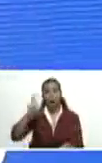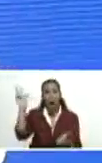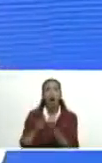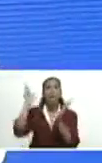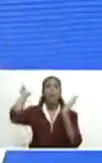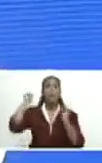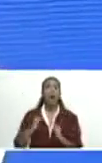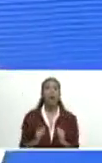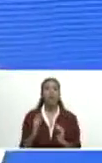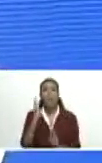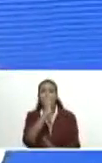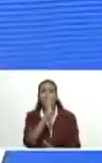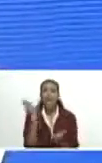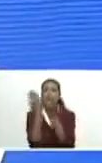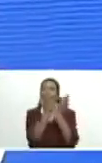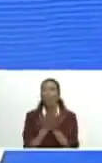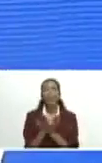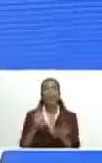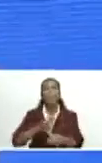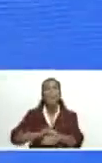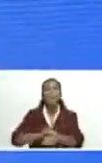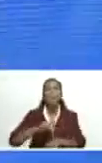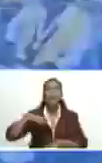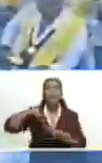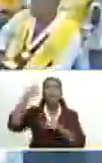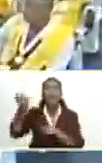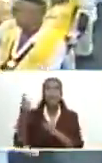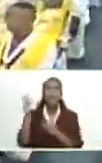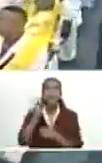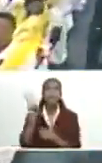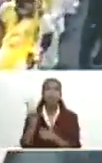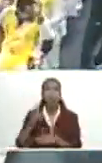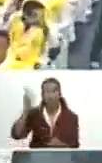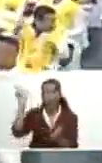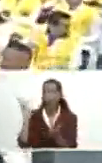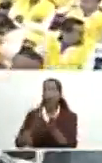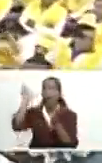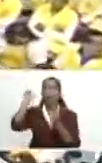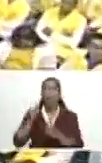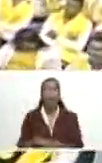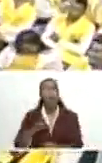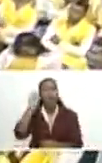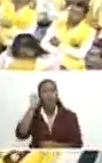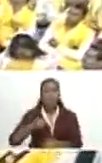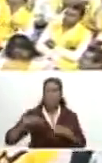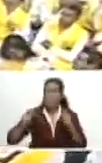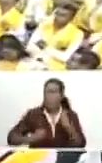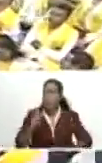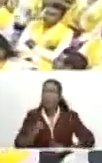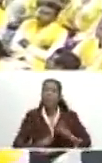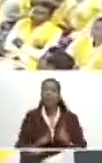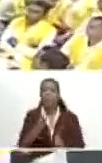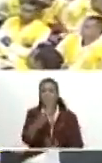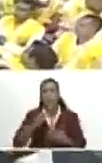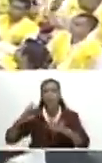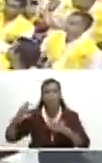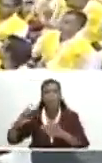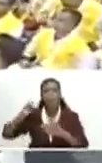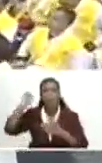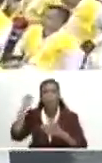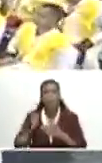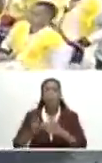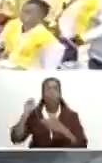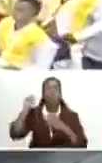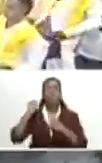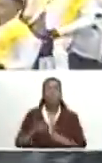¡Aprobado! Las becas de estudio de medicina en el exterior. Valentina, aprobado. Vamos a hacerlo. Me comprometo con ustedes,